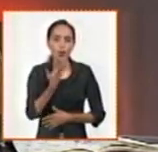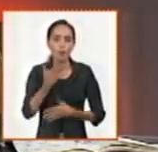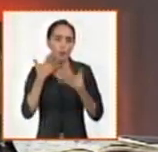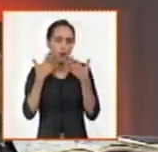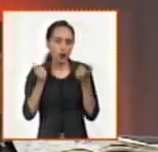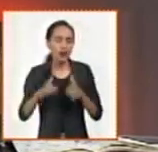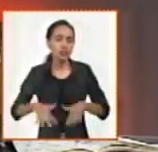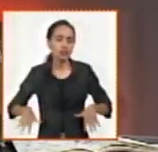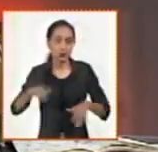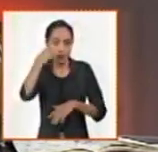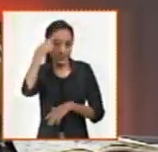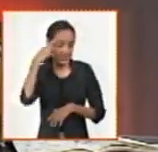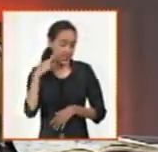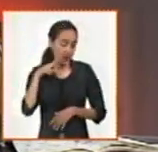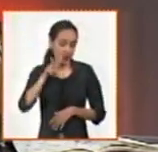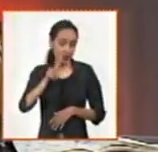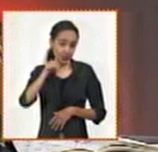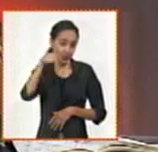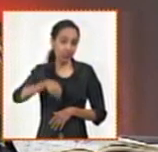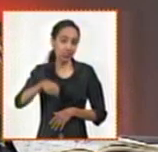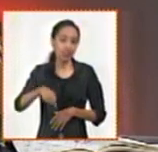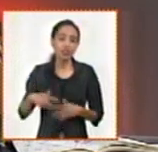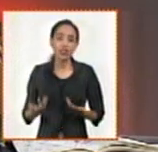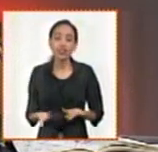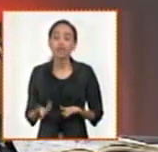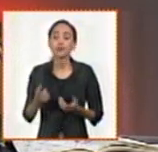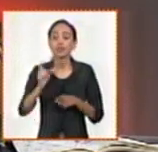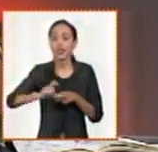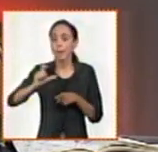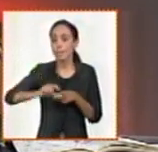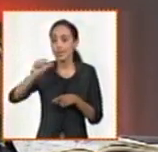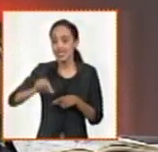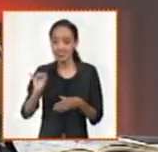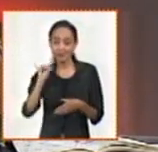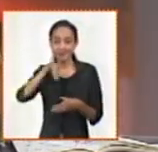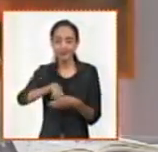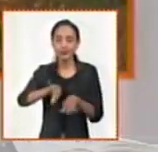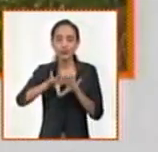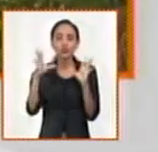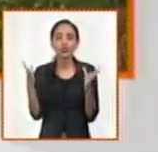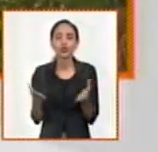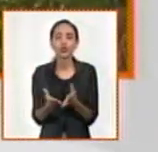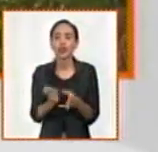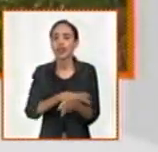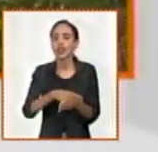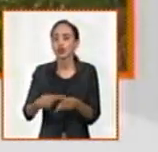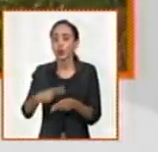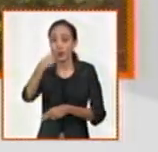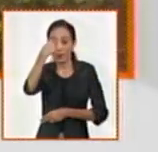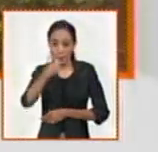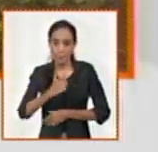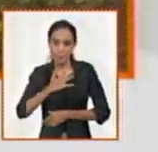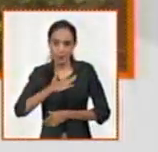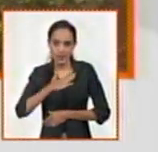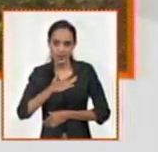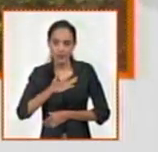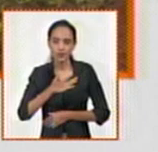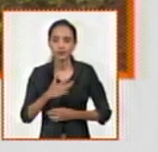XXI. Y la Vía Campesina inserta entonces en la historia humana con ese...